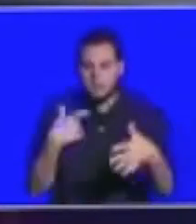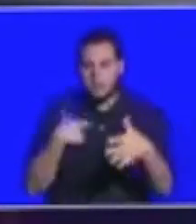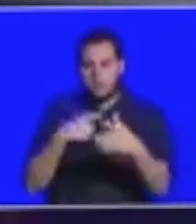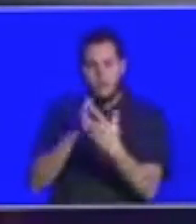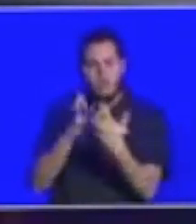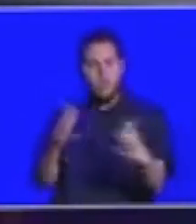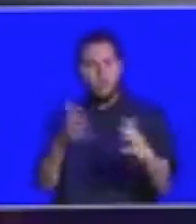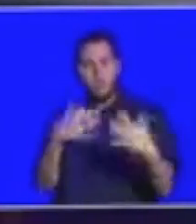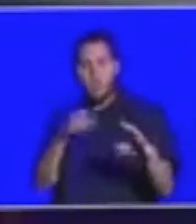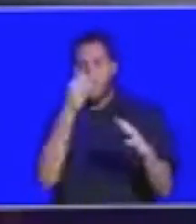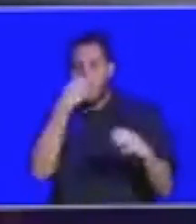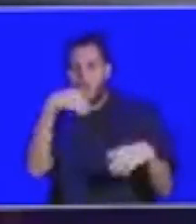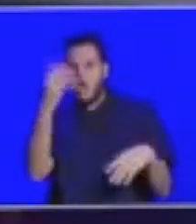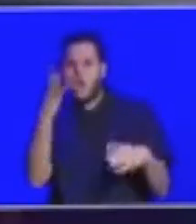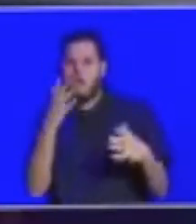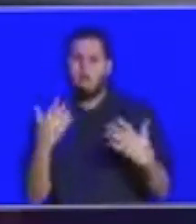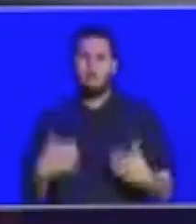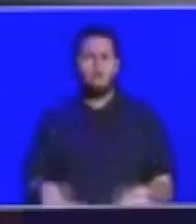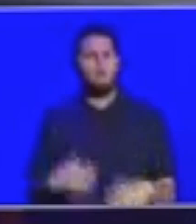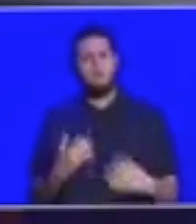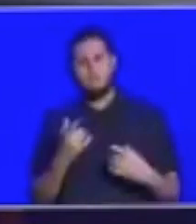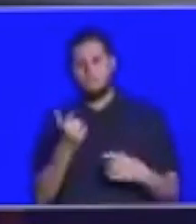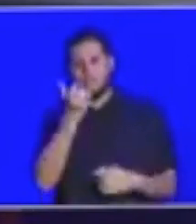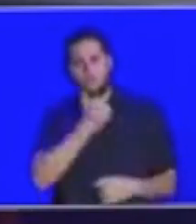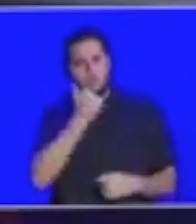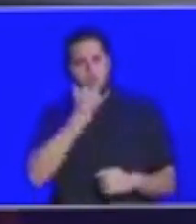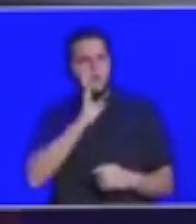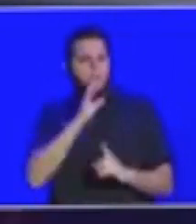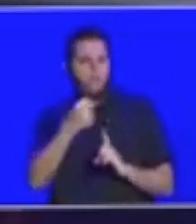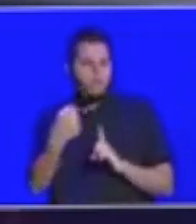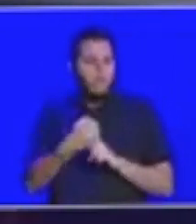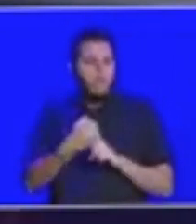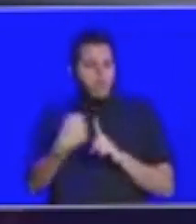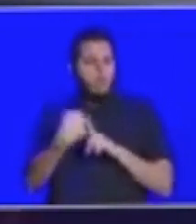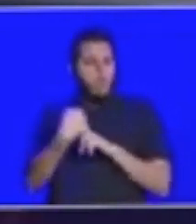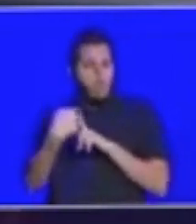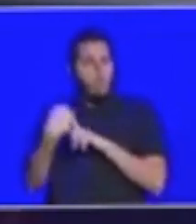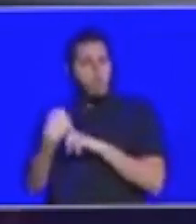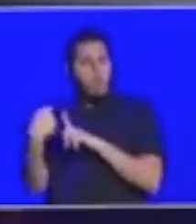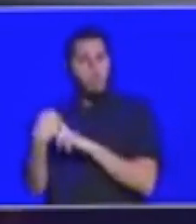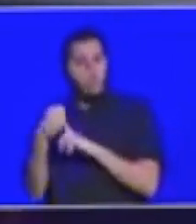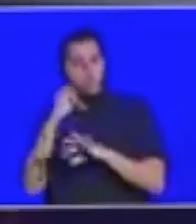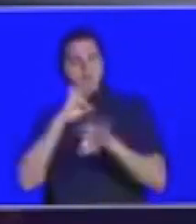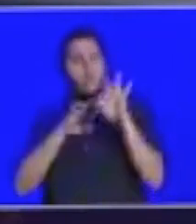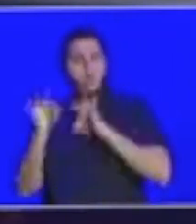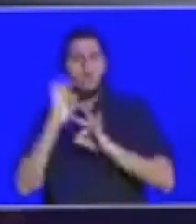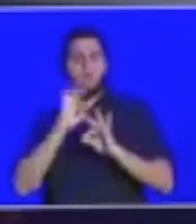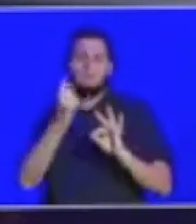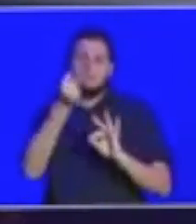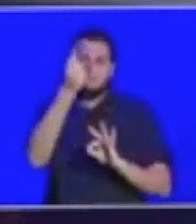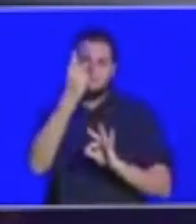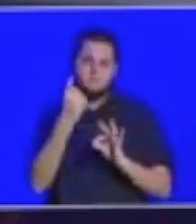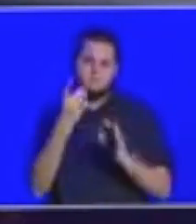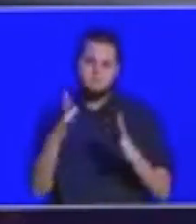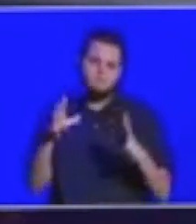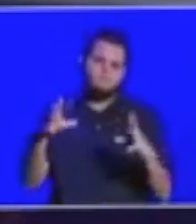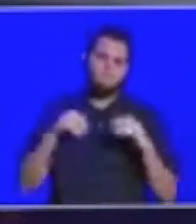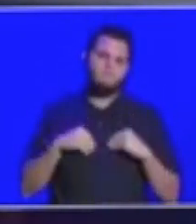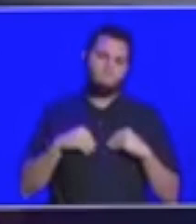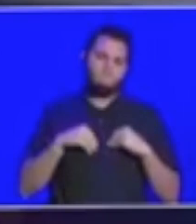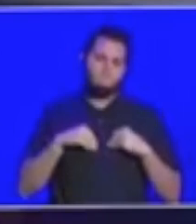realidad para vivir todos los días chocando contra ella. Y nos toca comprender, aceptar y